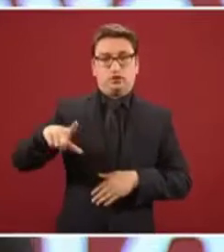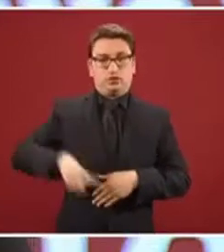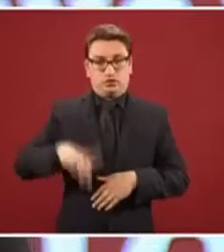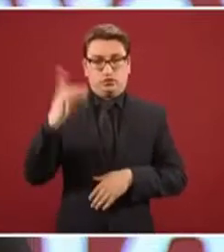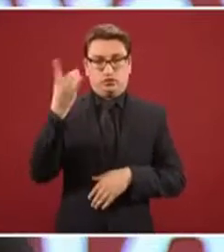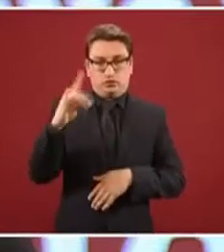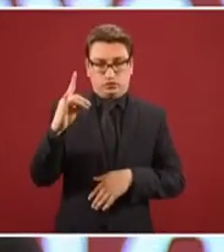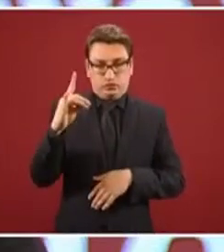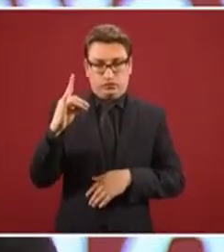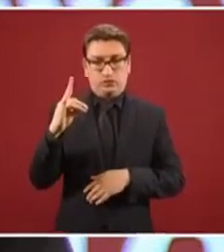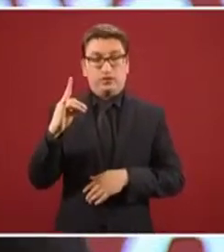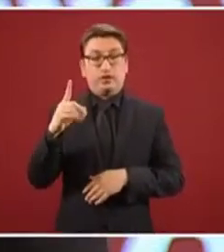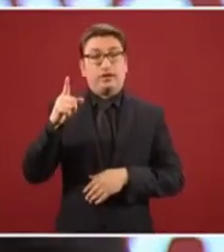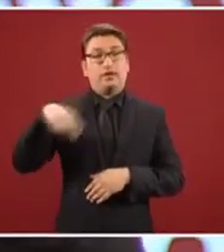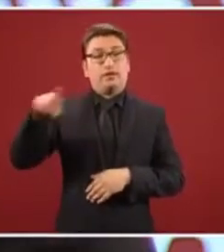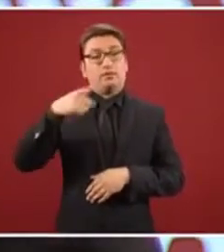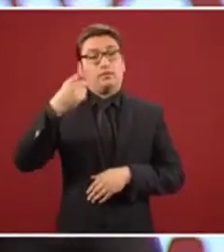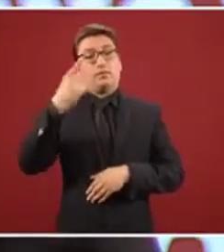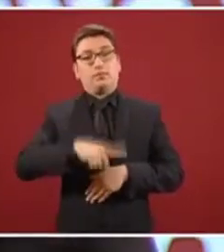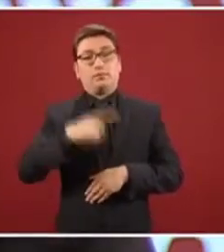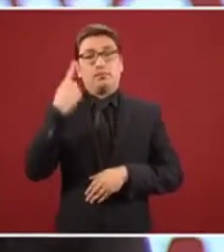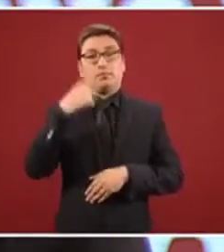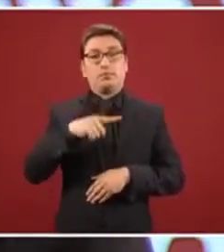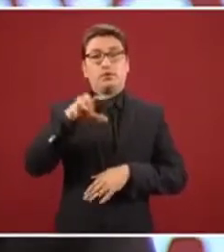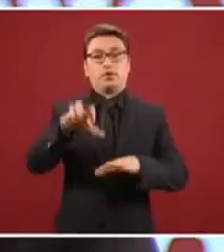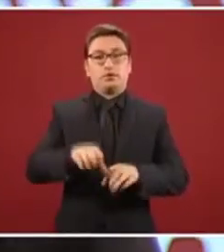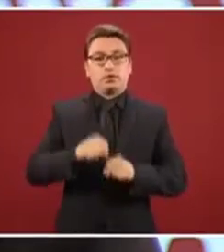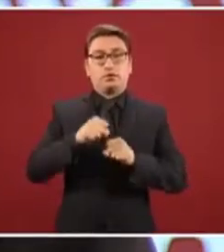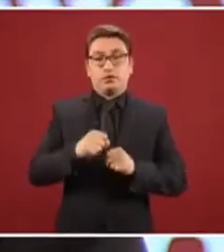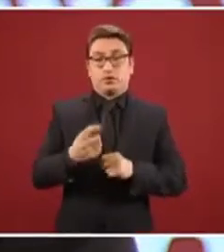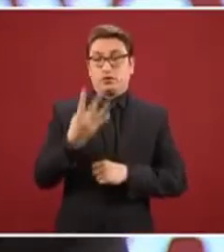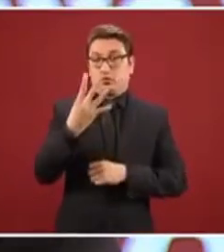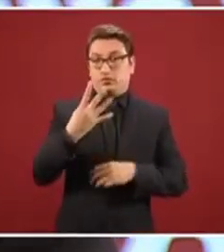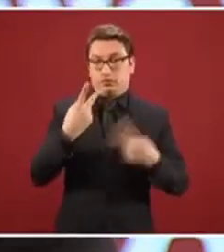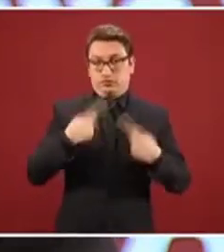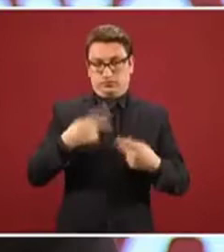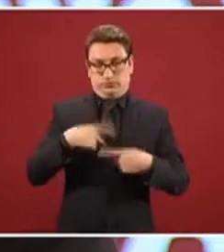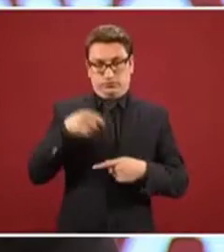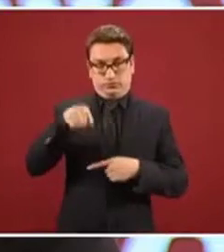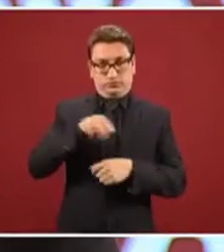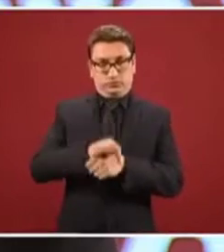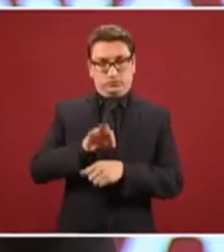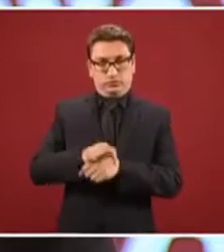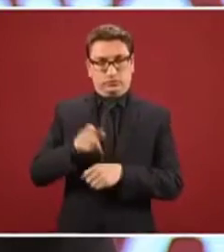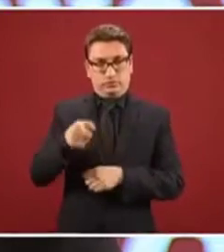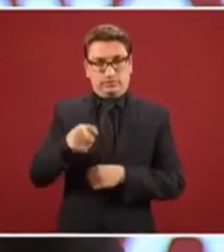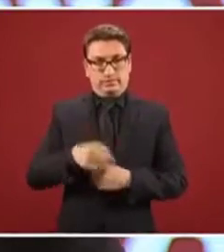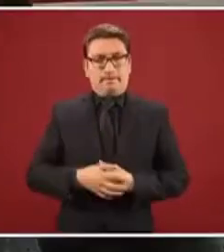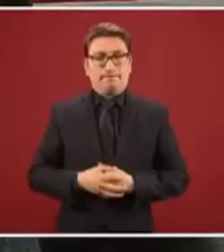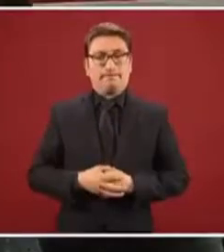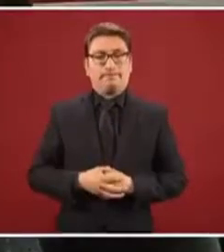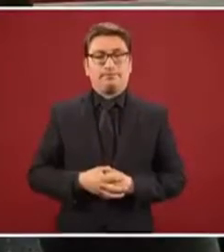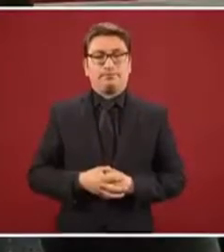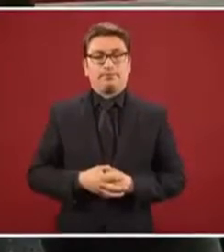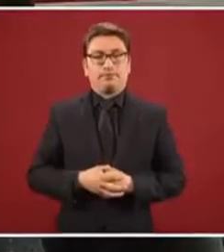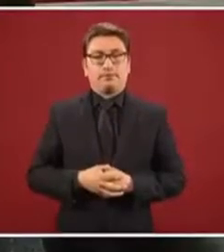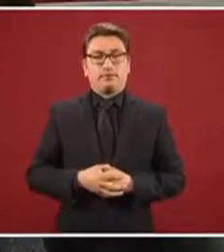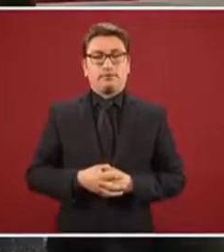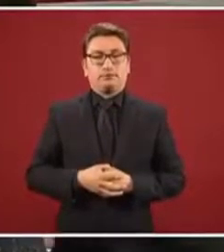Bolivia que hay órdenes de aprehensión en contra de 4 de los asilados en la Embajada de México.